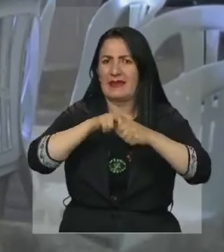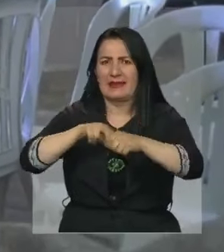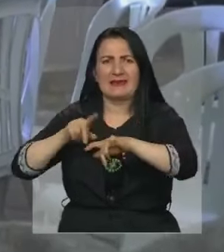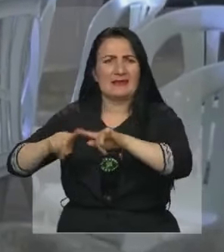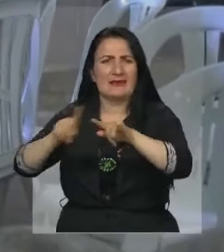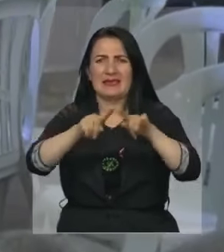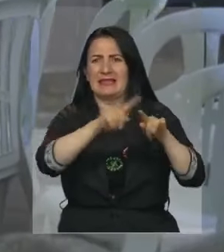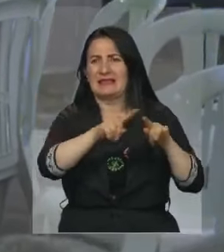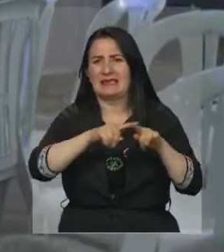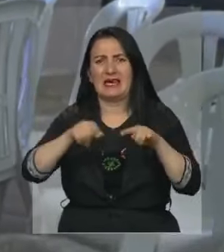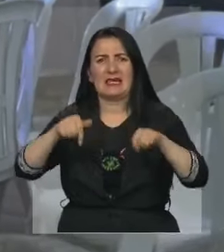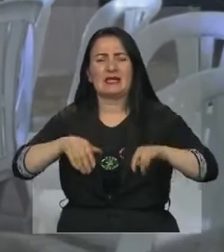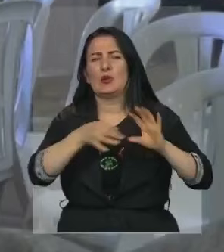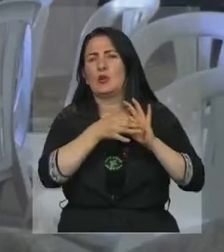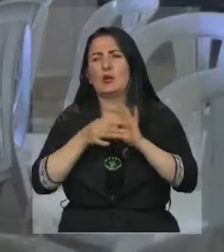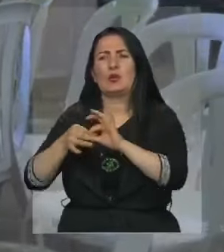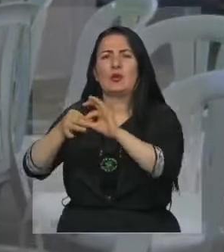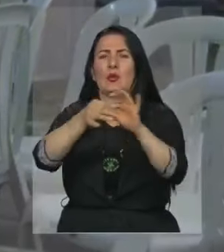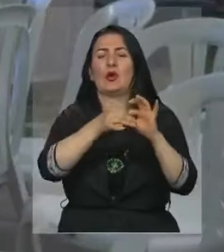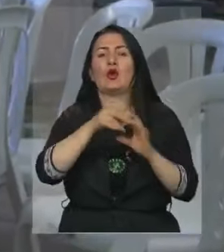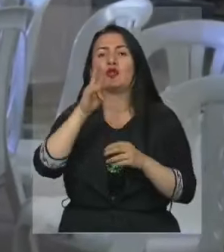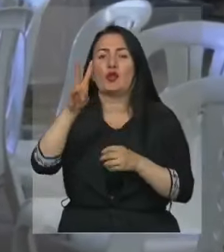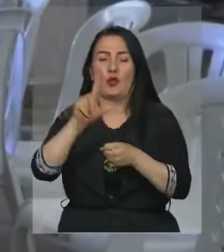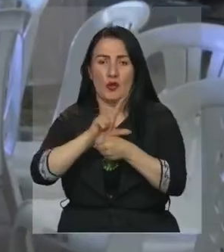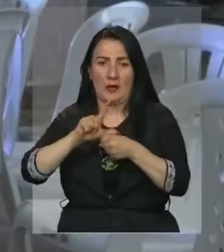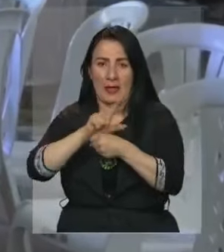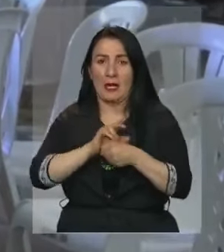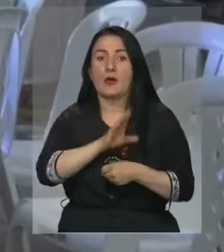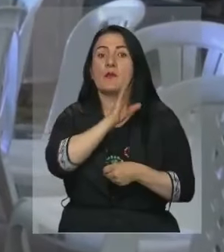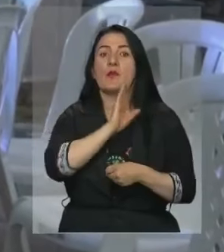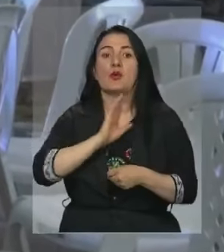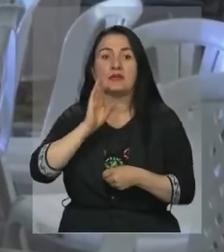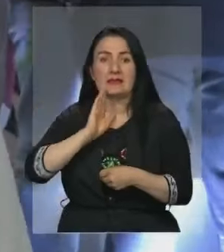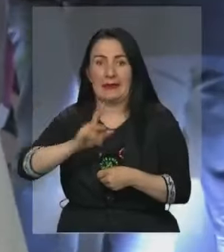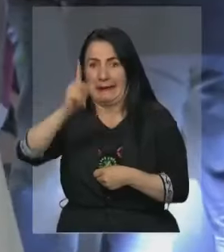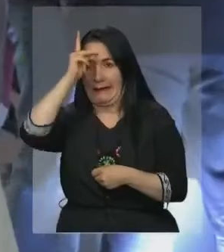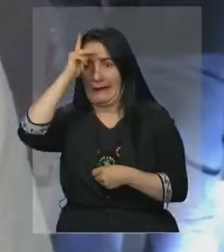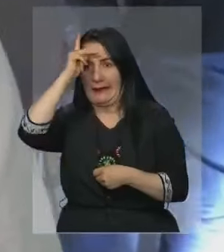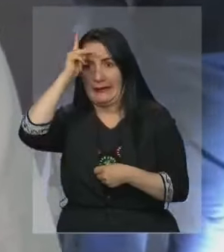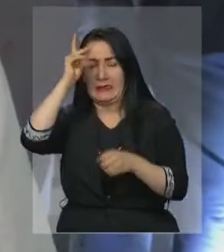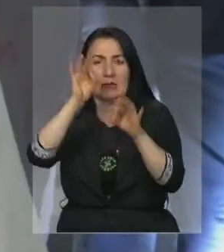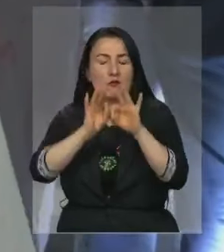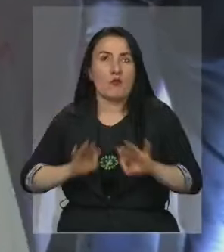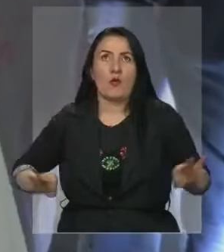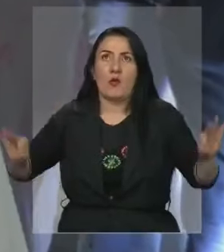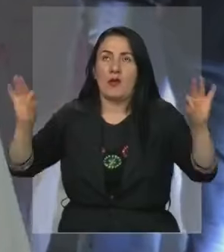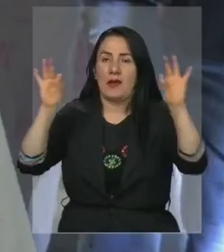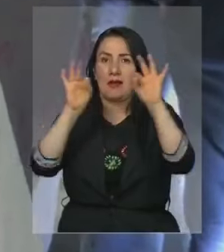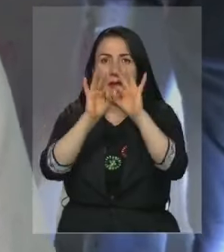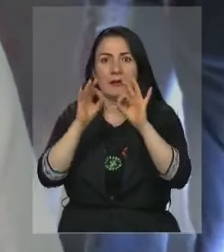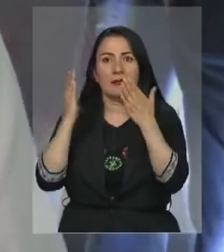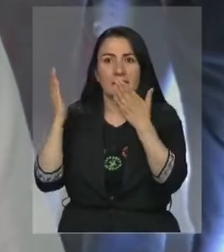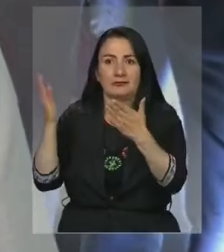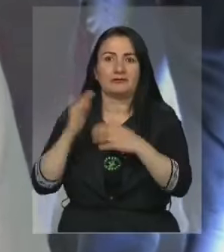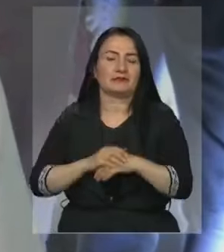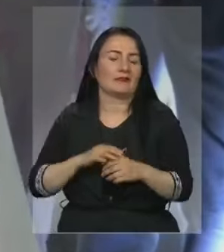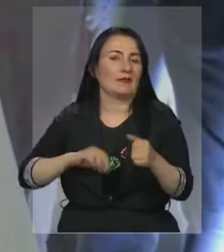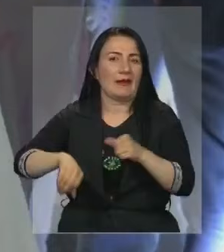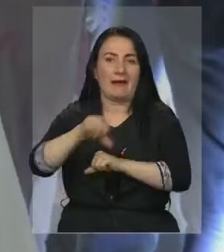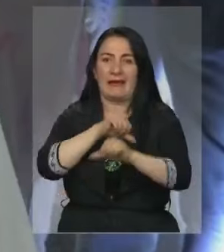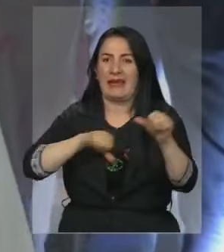miles de ciudadanos. Aquí se unieron dos localidades, la localidad de Bosa y la localidad de Kene. Muy importante porque